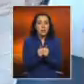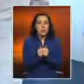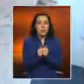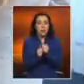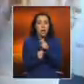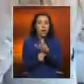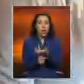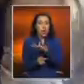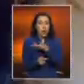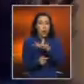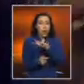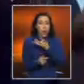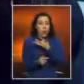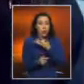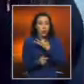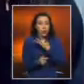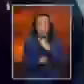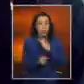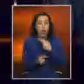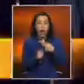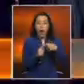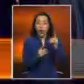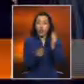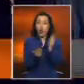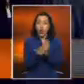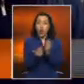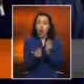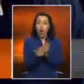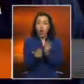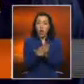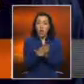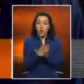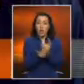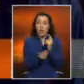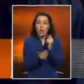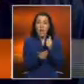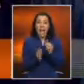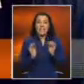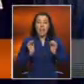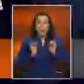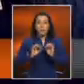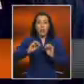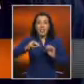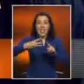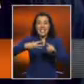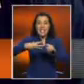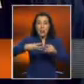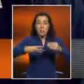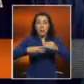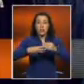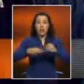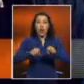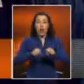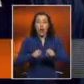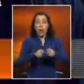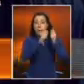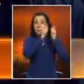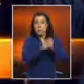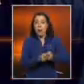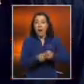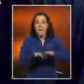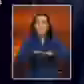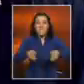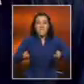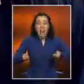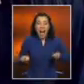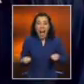nos ha contado que, bueno, en otro colegio, casi le tiran de un tercer piso, le quebraban bandejas en la